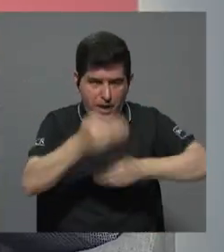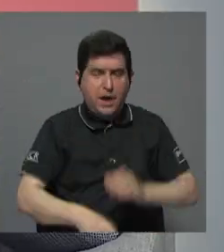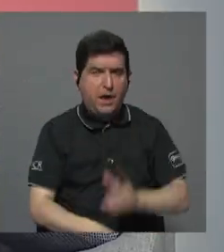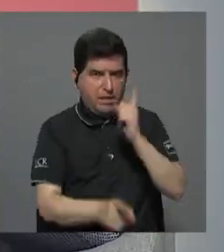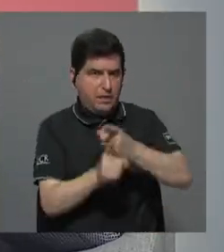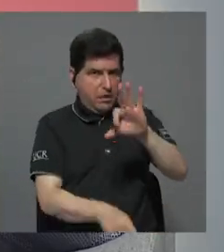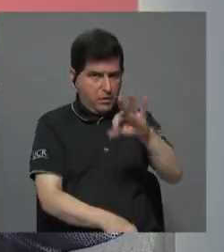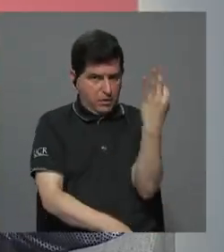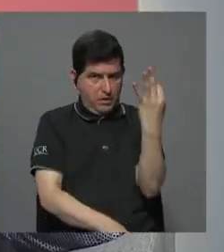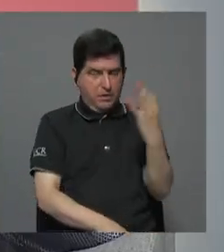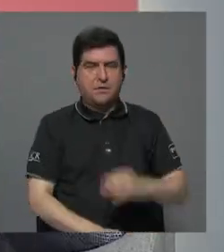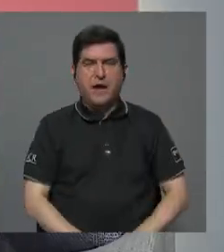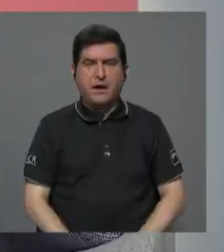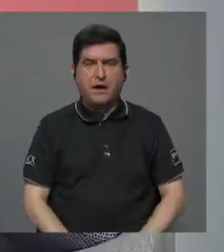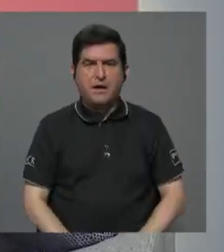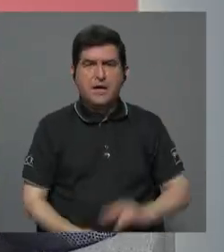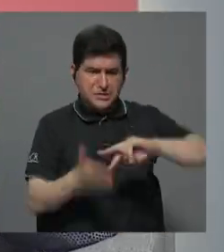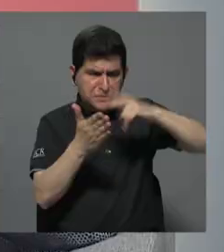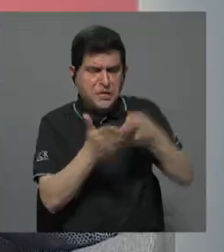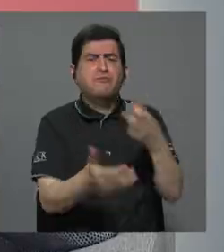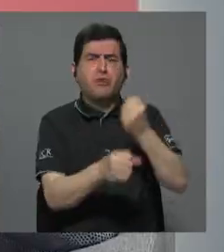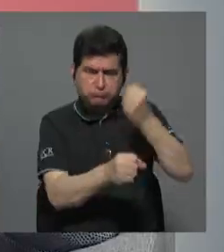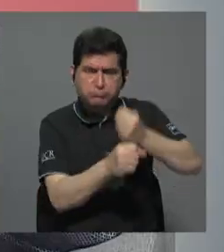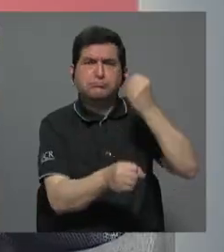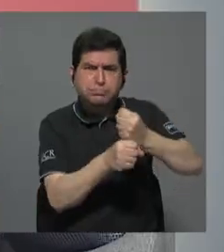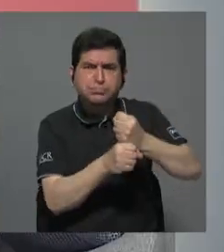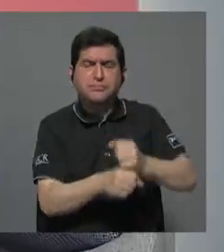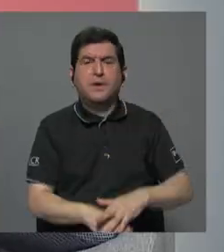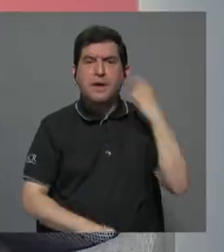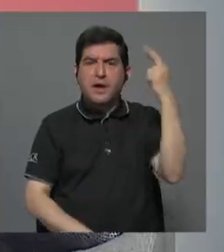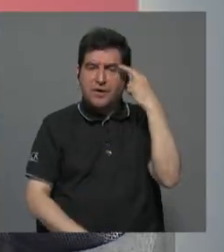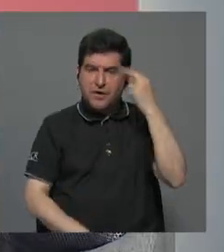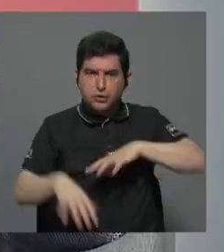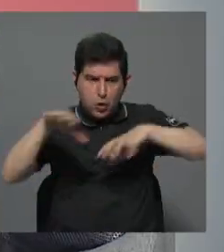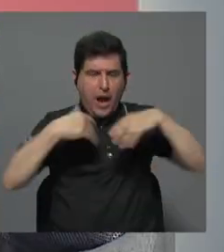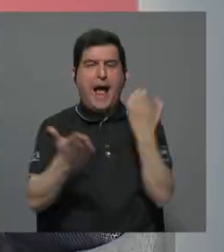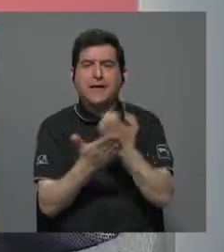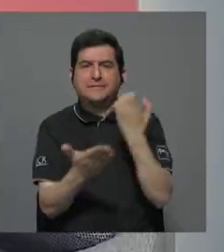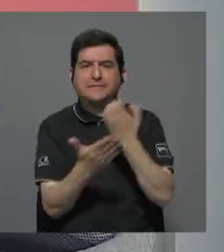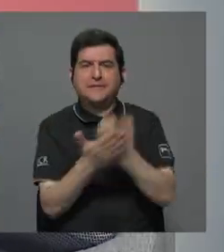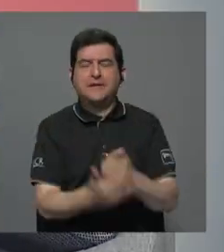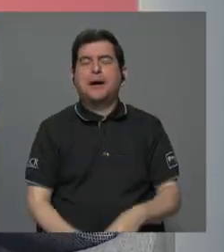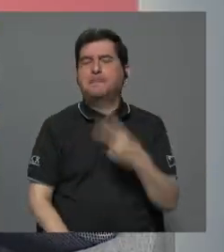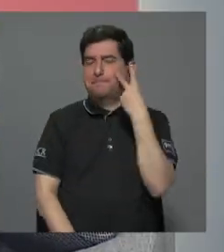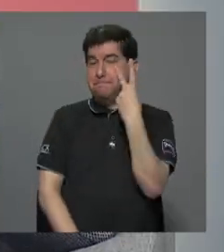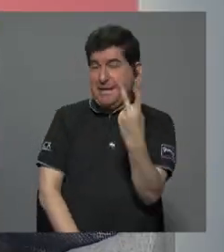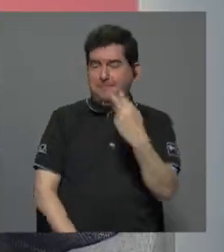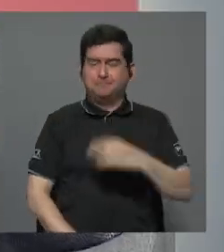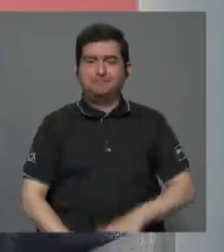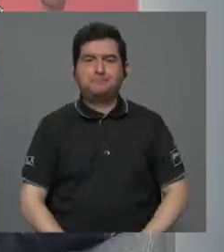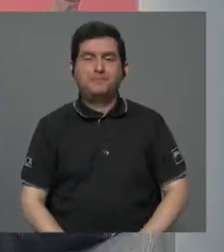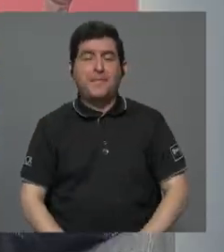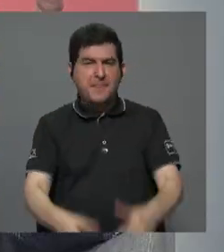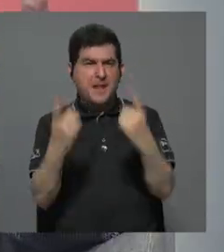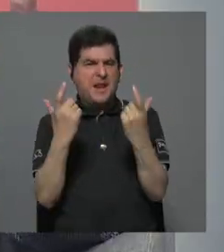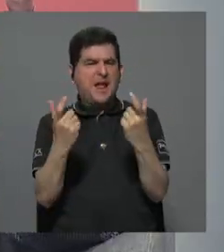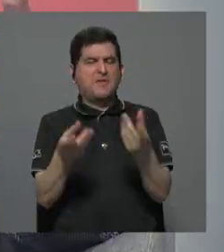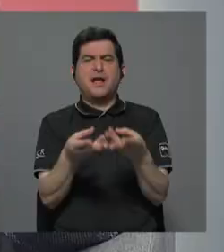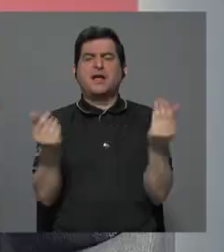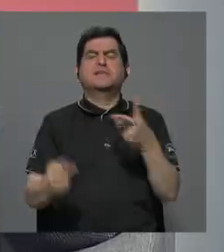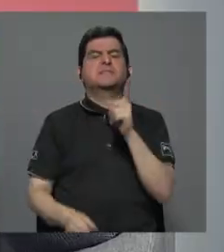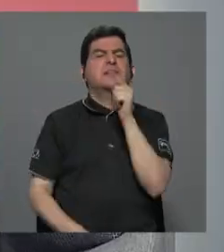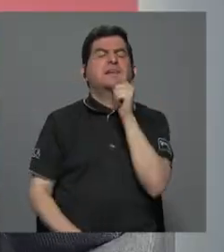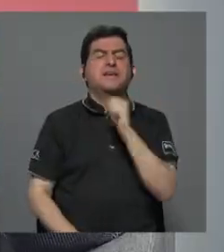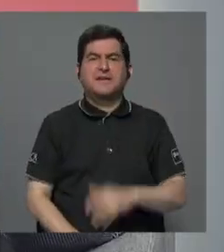debiera ser generaría mucho empleo y por ende activaría la economía vamos a ver la riqueza que en la general